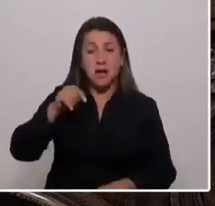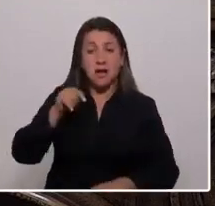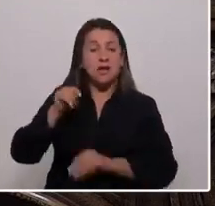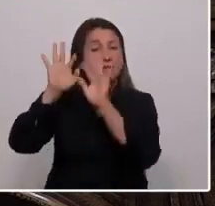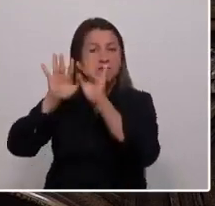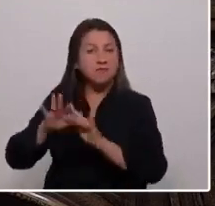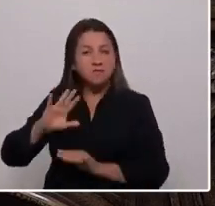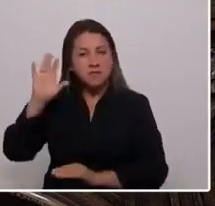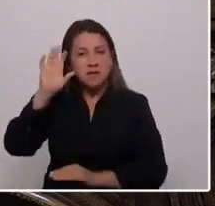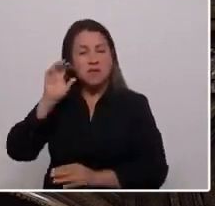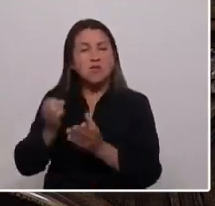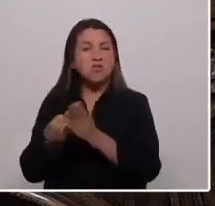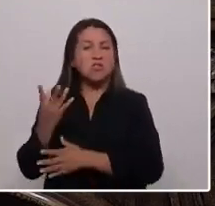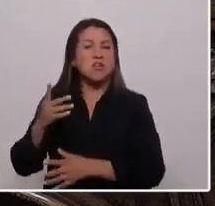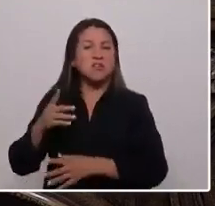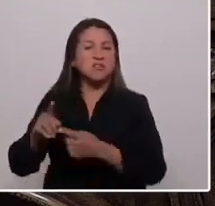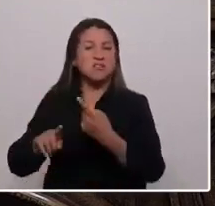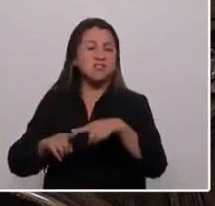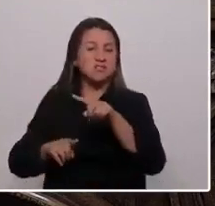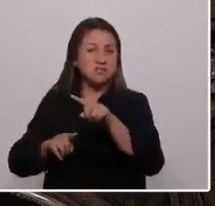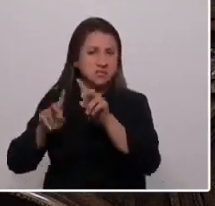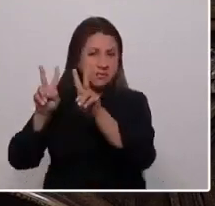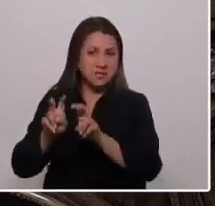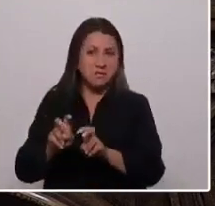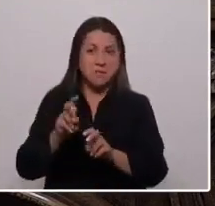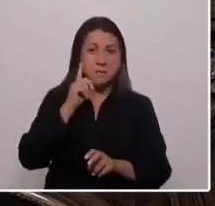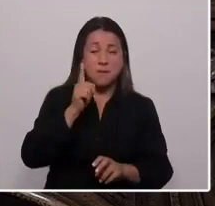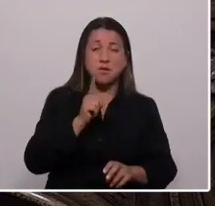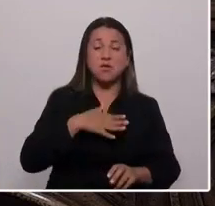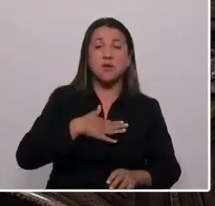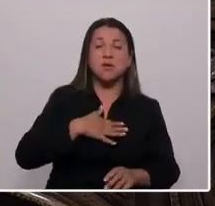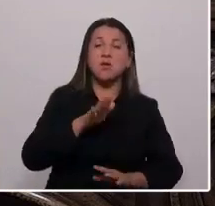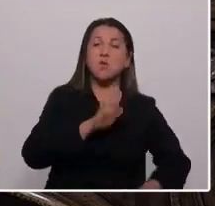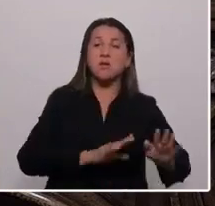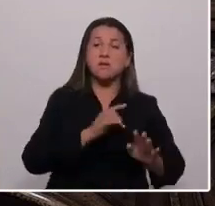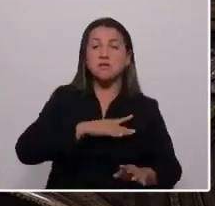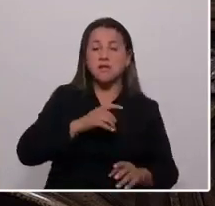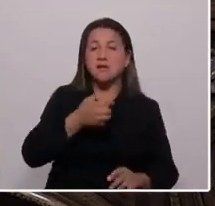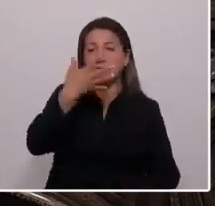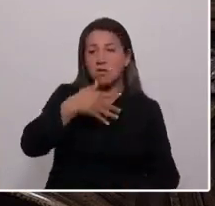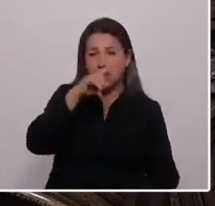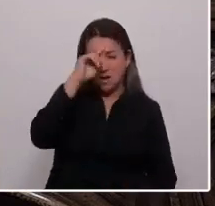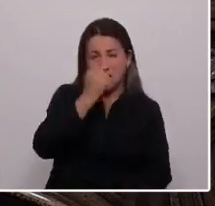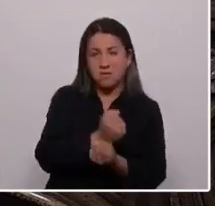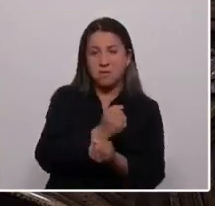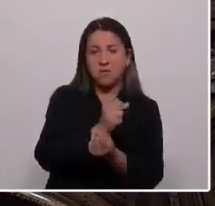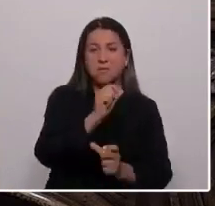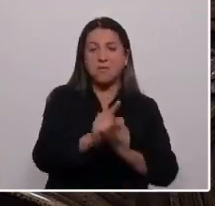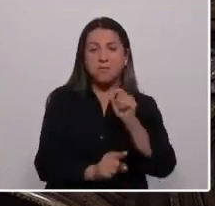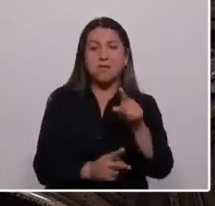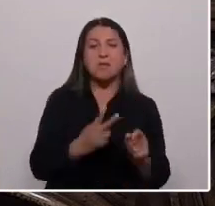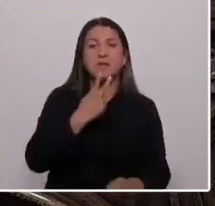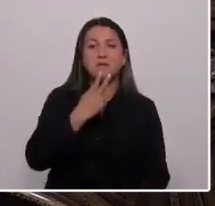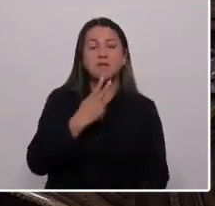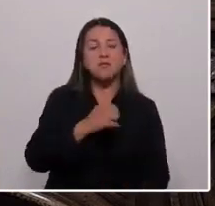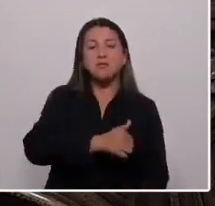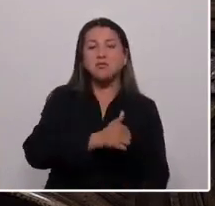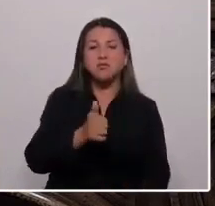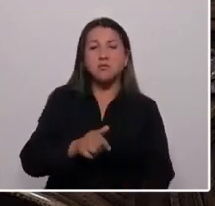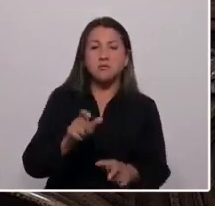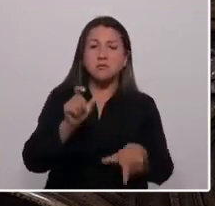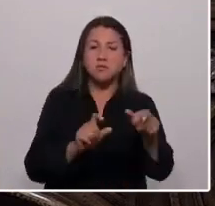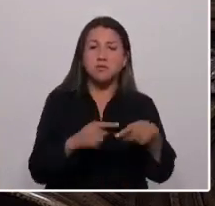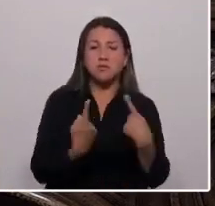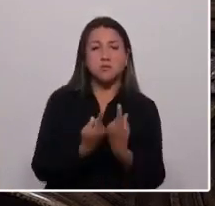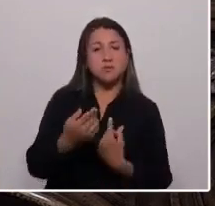Un Chile que quiere orden y seguridad, que valora a sus carabineros. Defenderé la vida de cada persona de nuestro país,